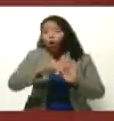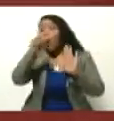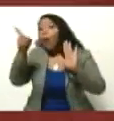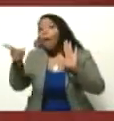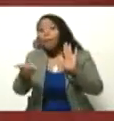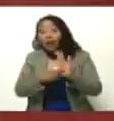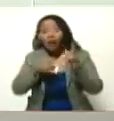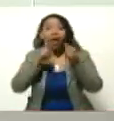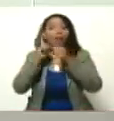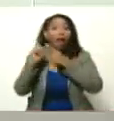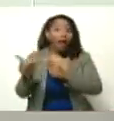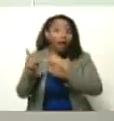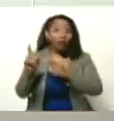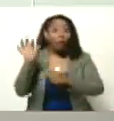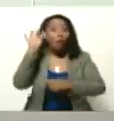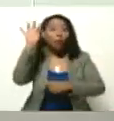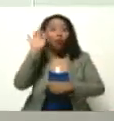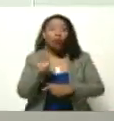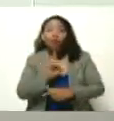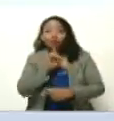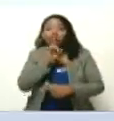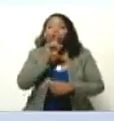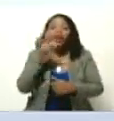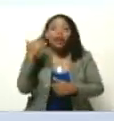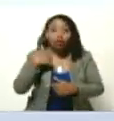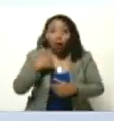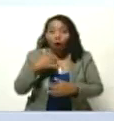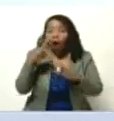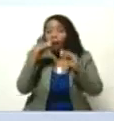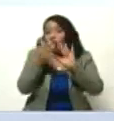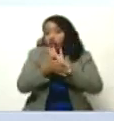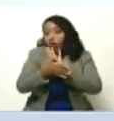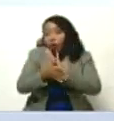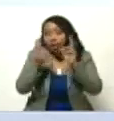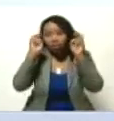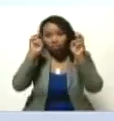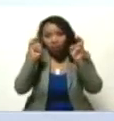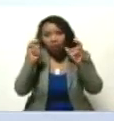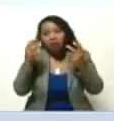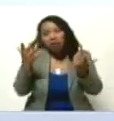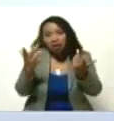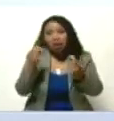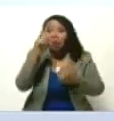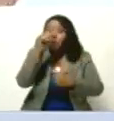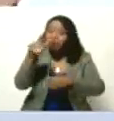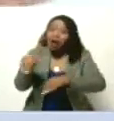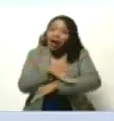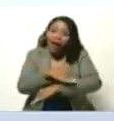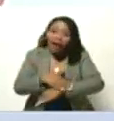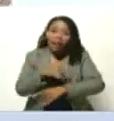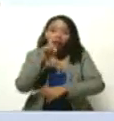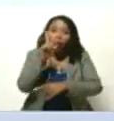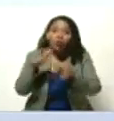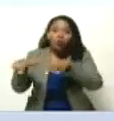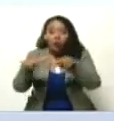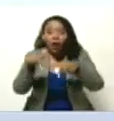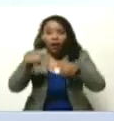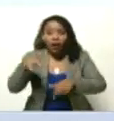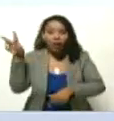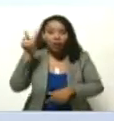Lisandro, estos puntos del silencio que te hablo, que pudiera ser que en una calle de un sector de